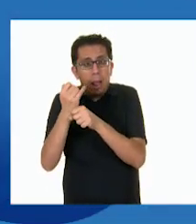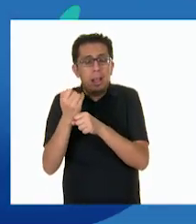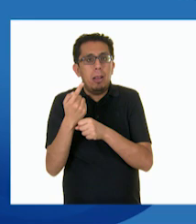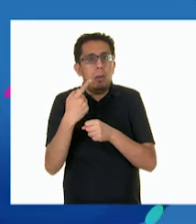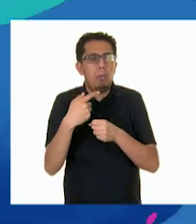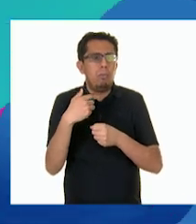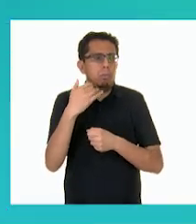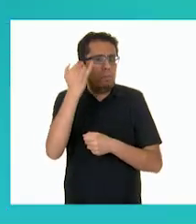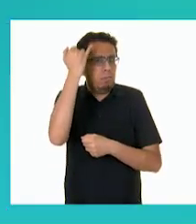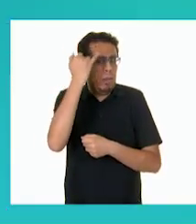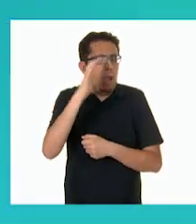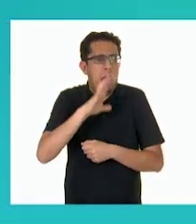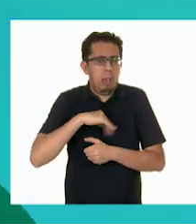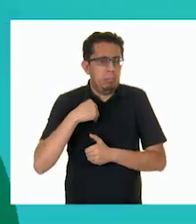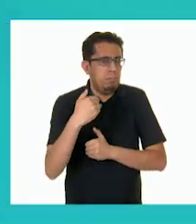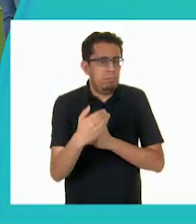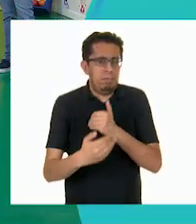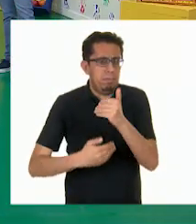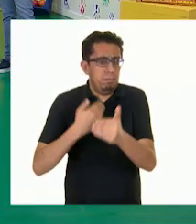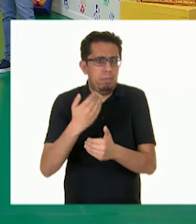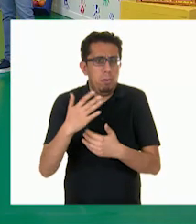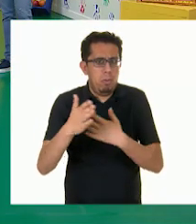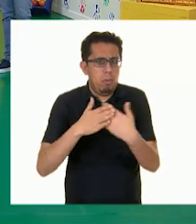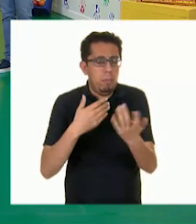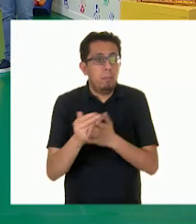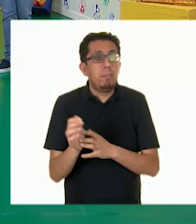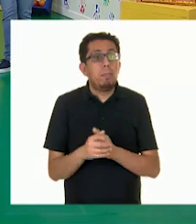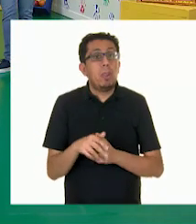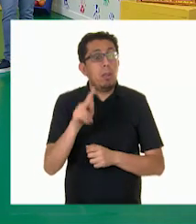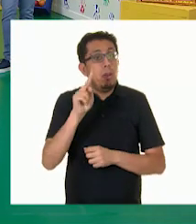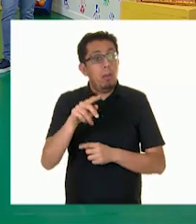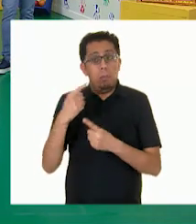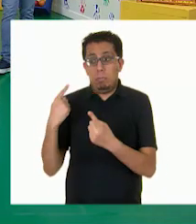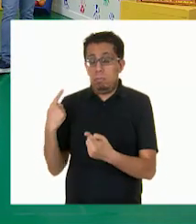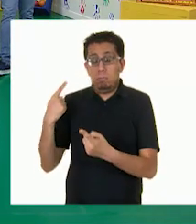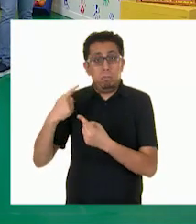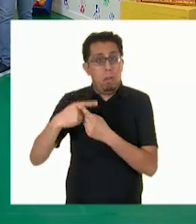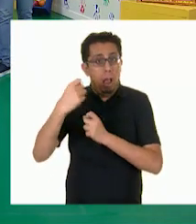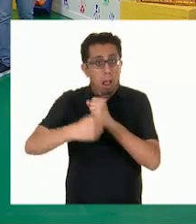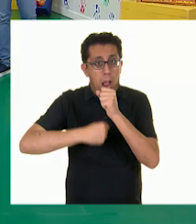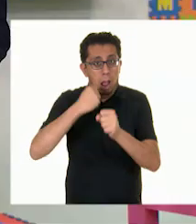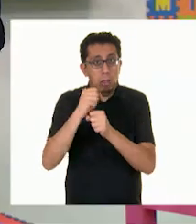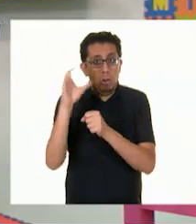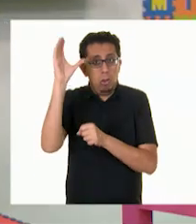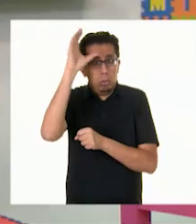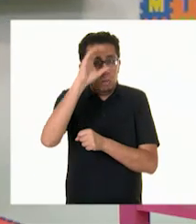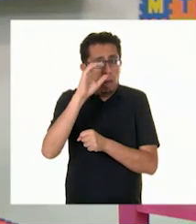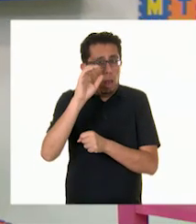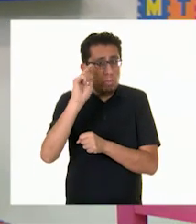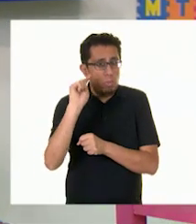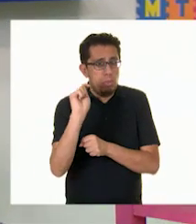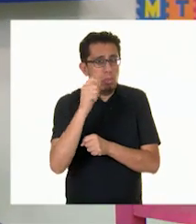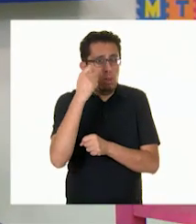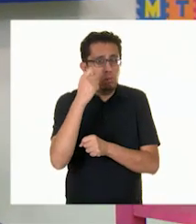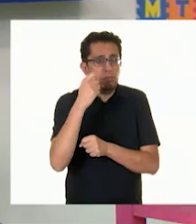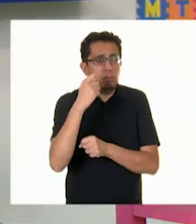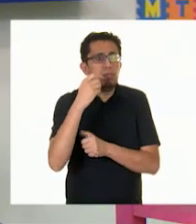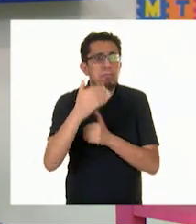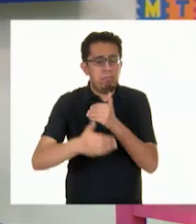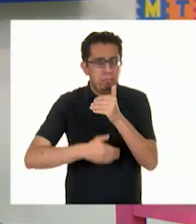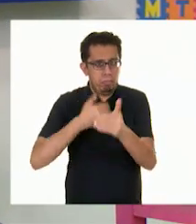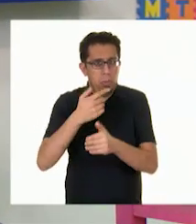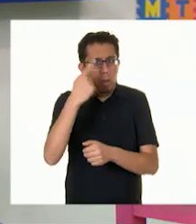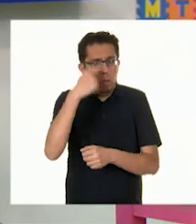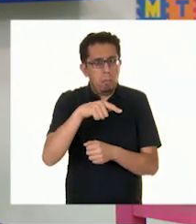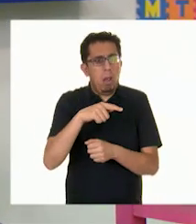se han logrado crear. Entonces, en todos estos años, el desarrollo científico ha logrado tener termómetros como este, que es el